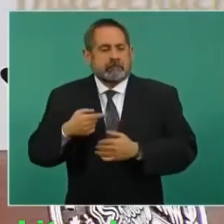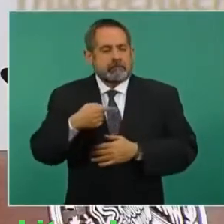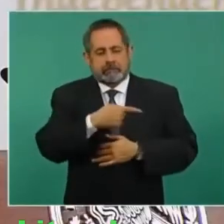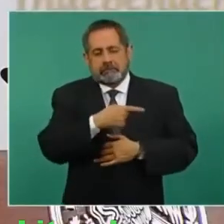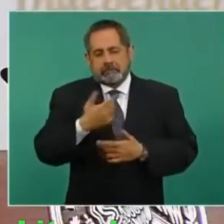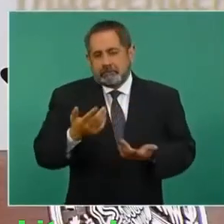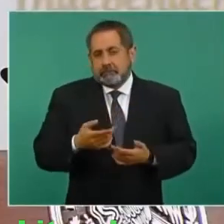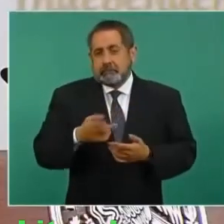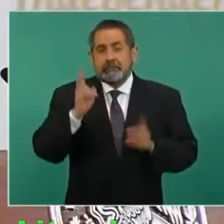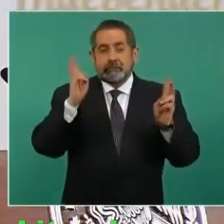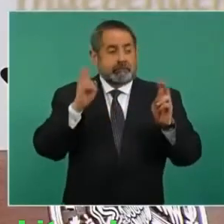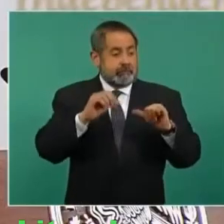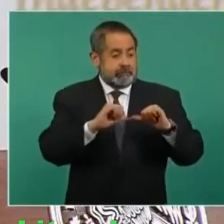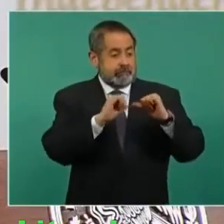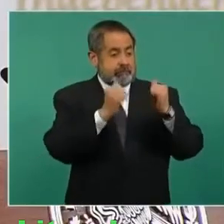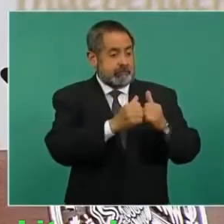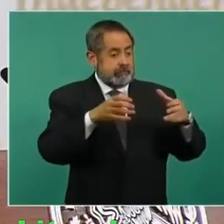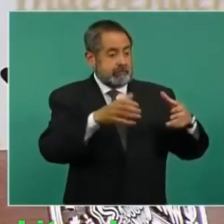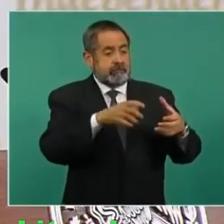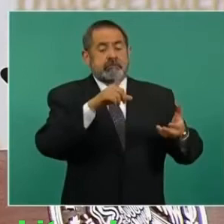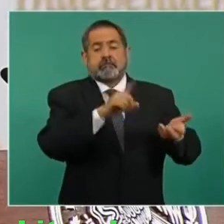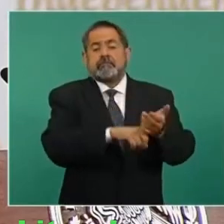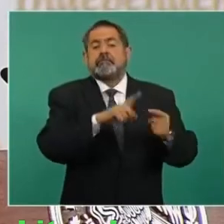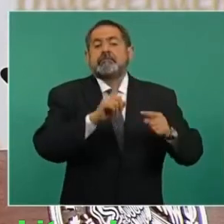hasta asociaciones financiadas